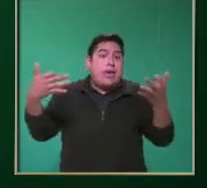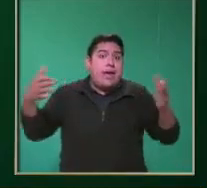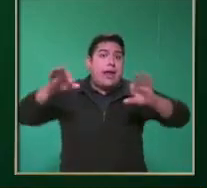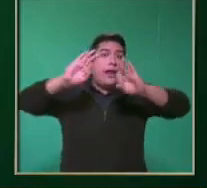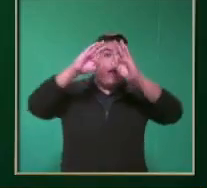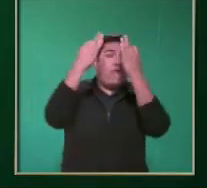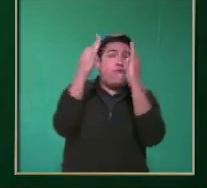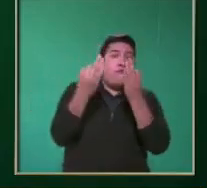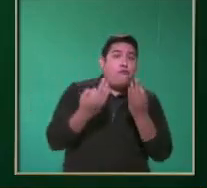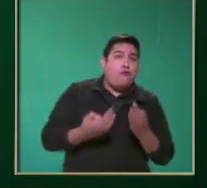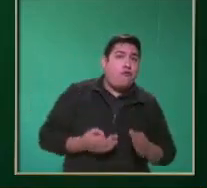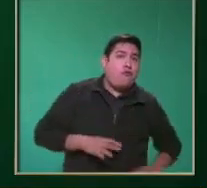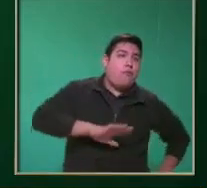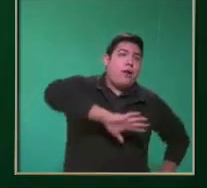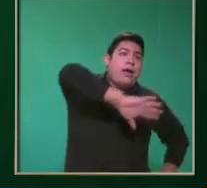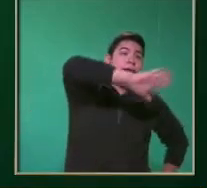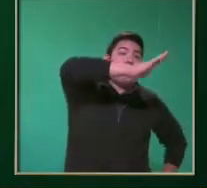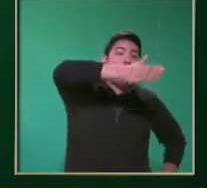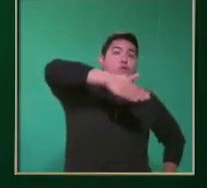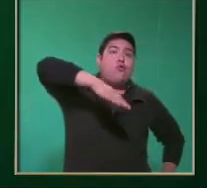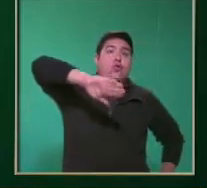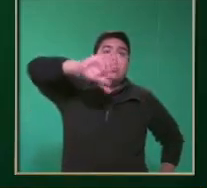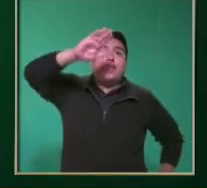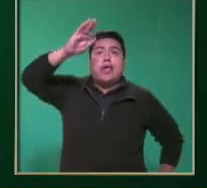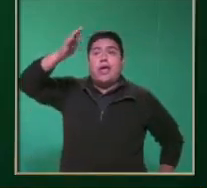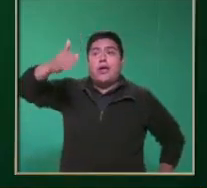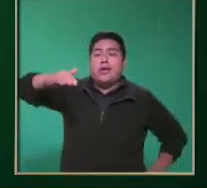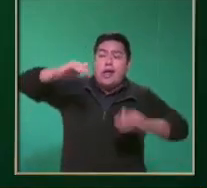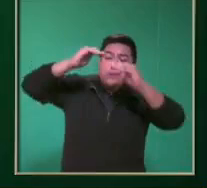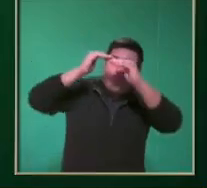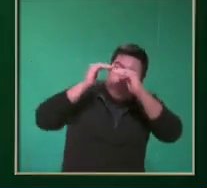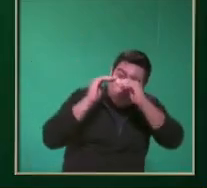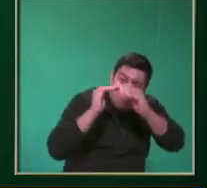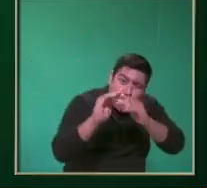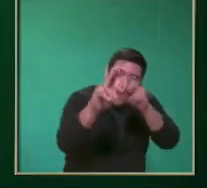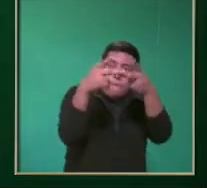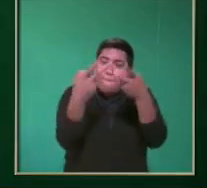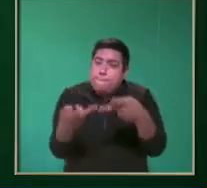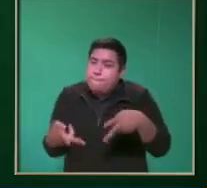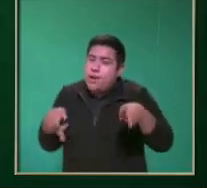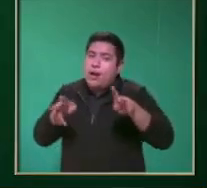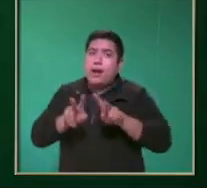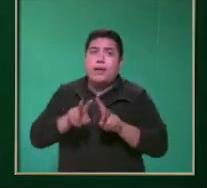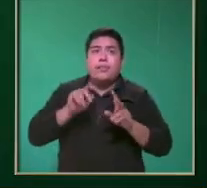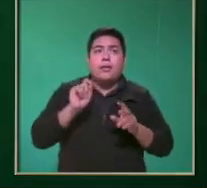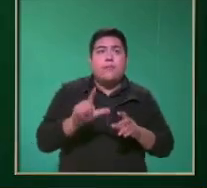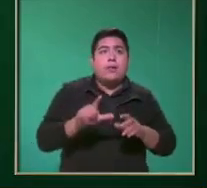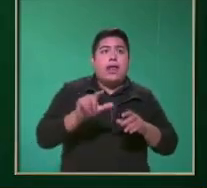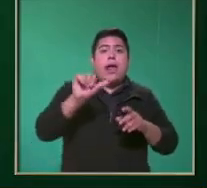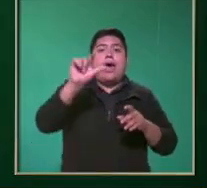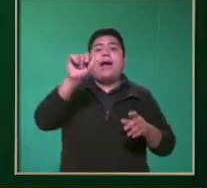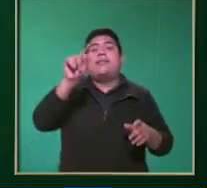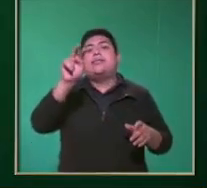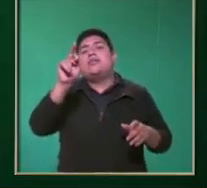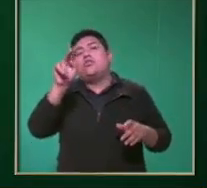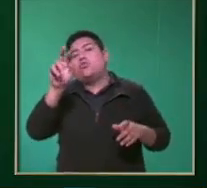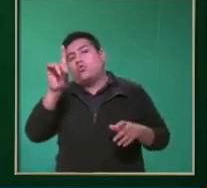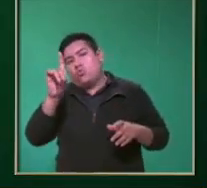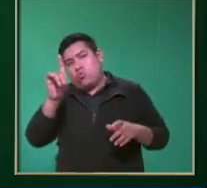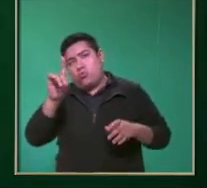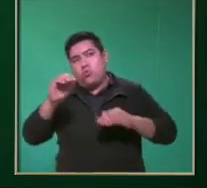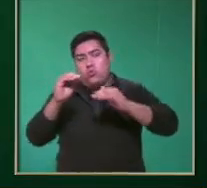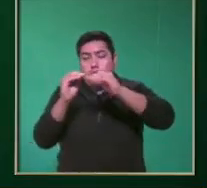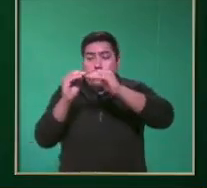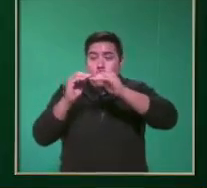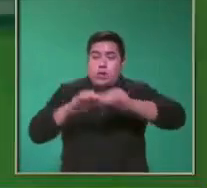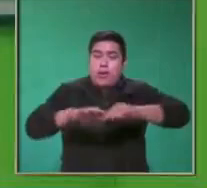cavernas montañosas, tenemos planicies, tenemos llanuras, y la altitud de los lugares. Pero para eso